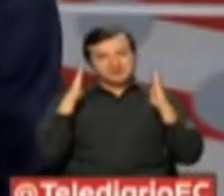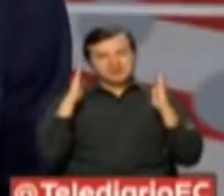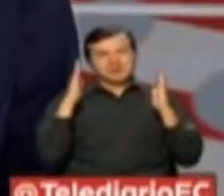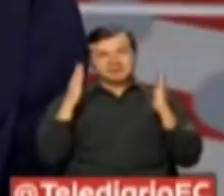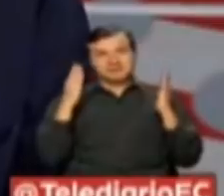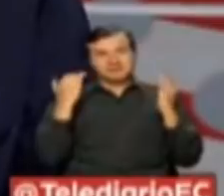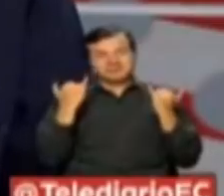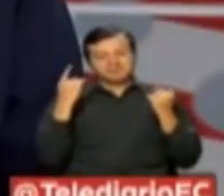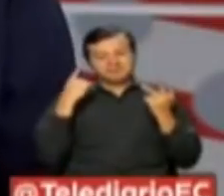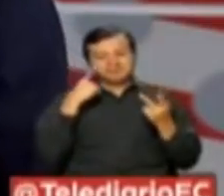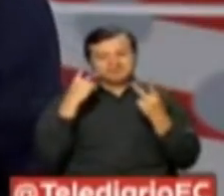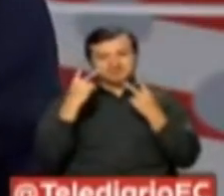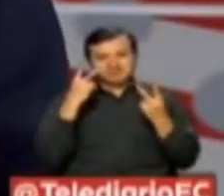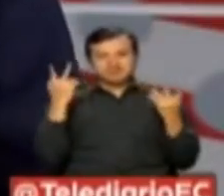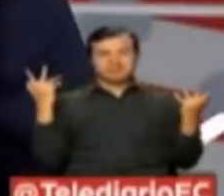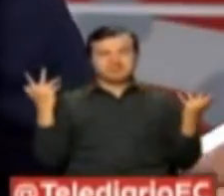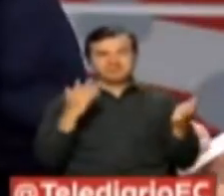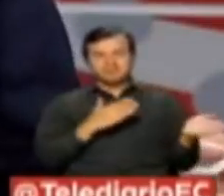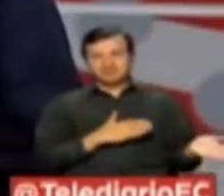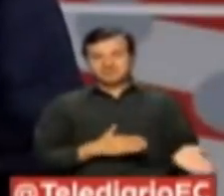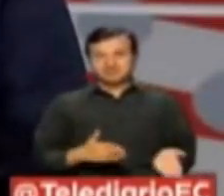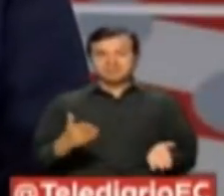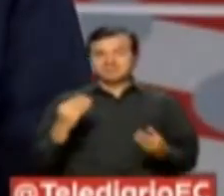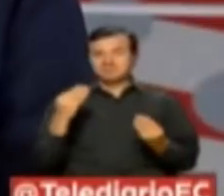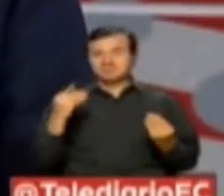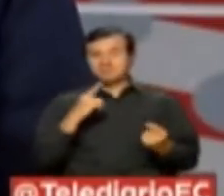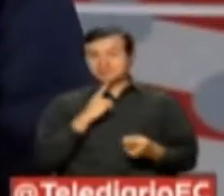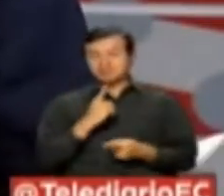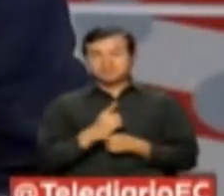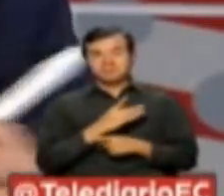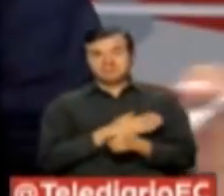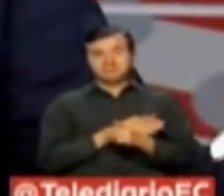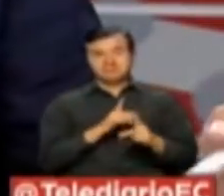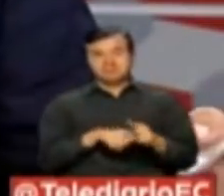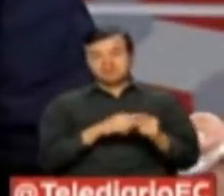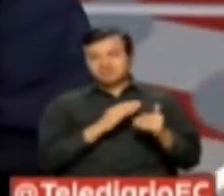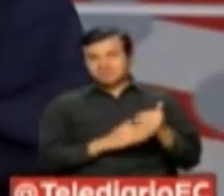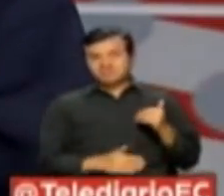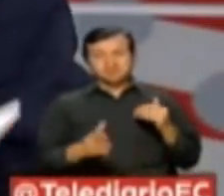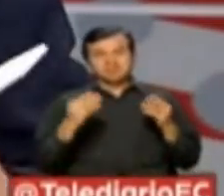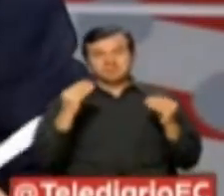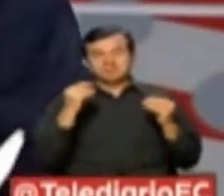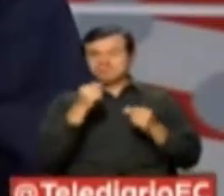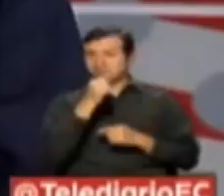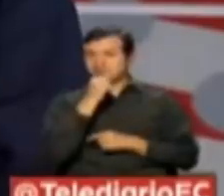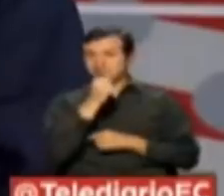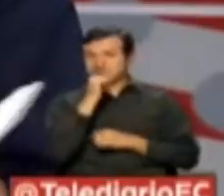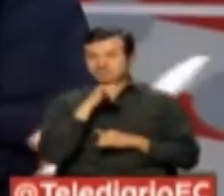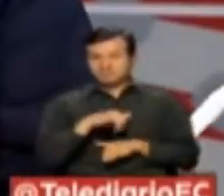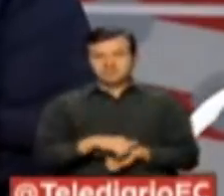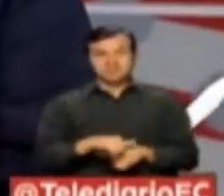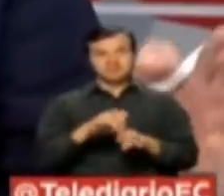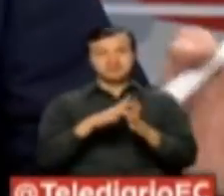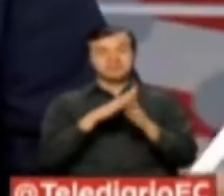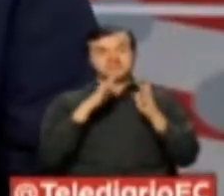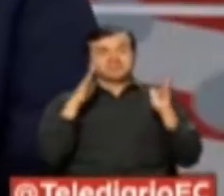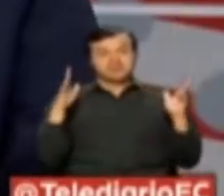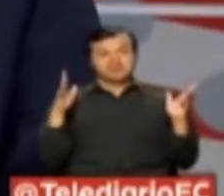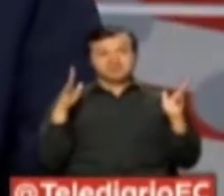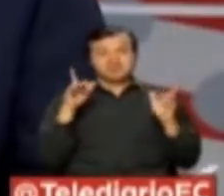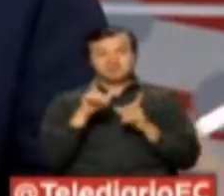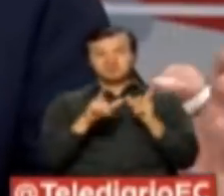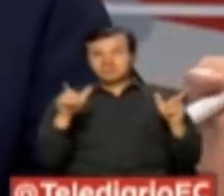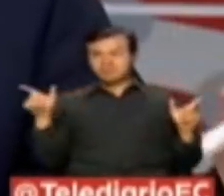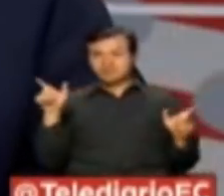en este análisis con el que como habíamos dicho antes iniciaremos esta serie de entrevistas en primera impresión con los